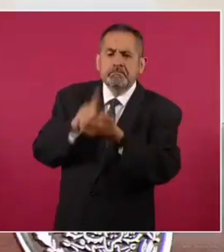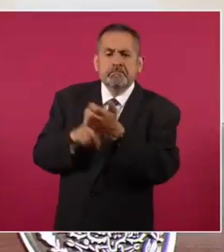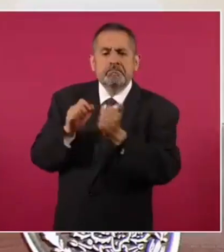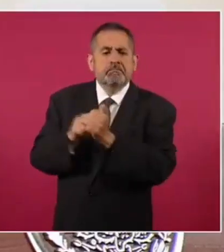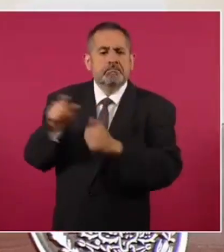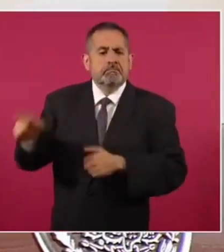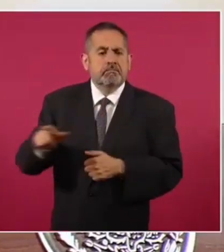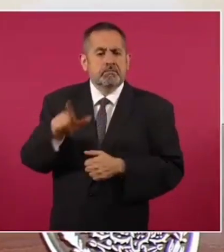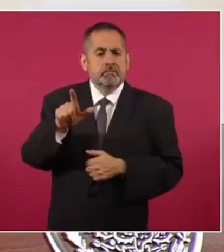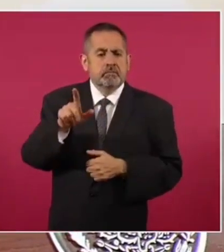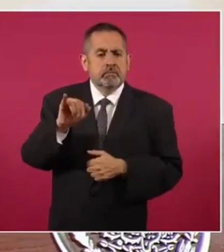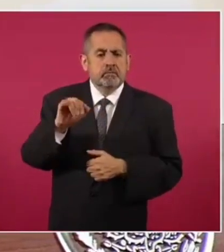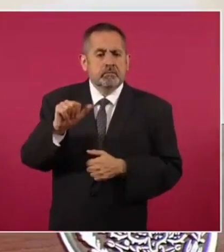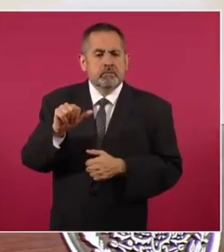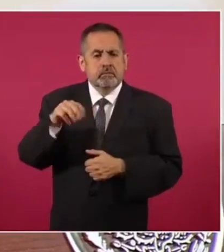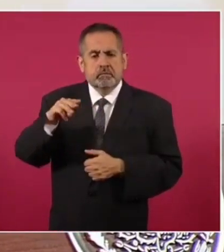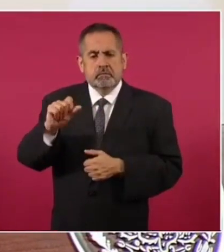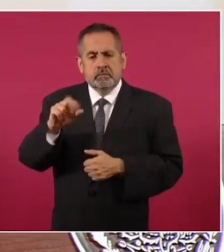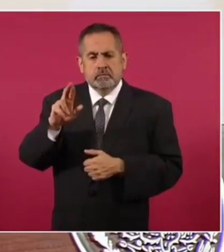con Luisa María,